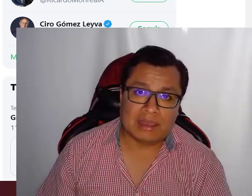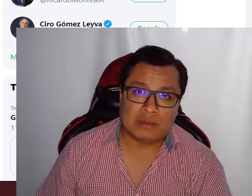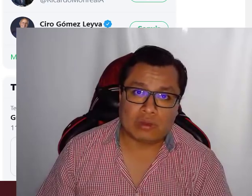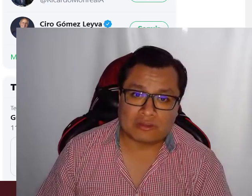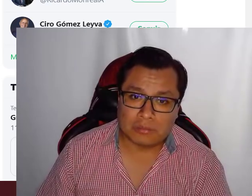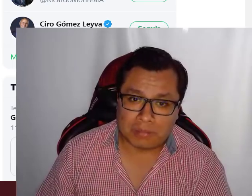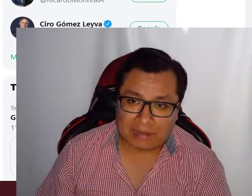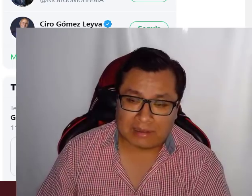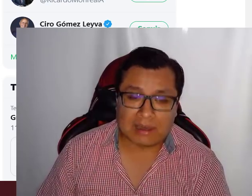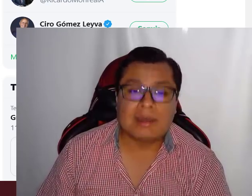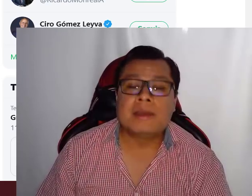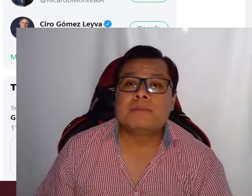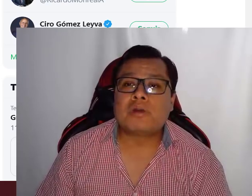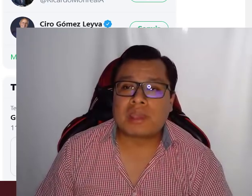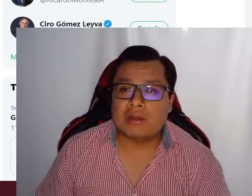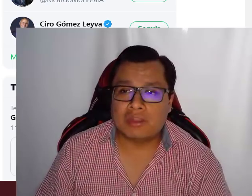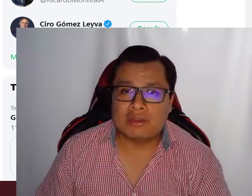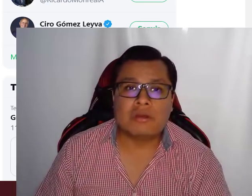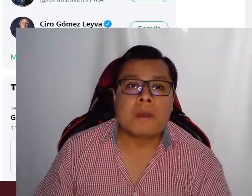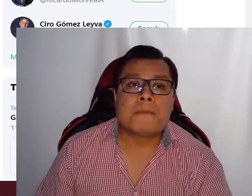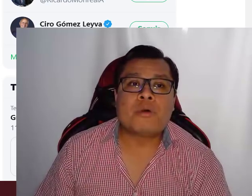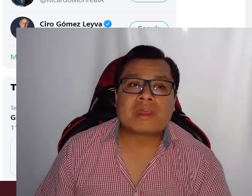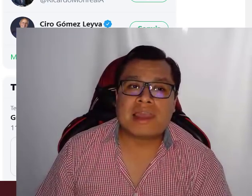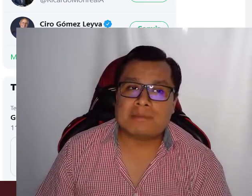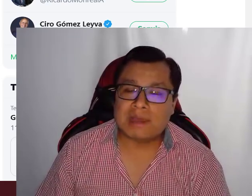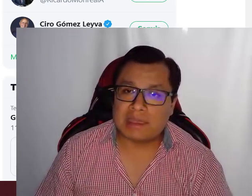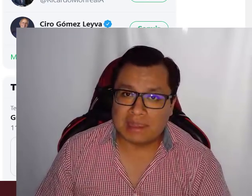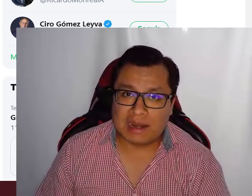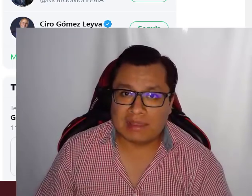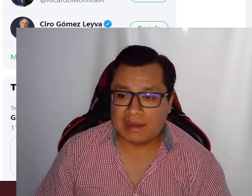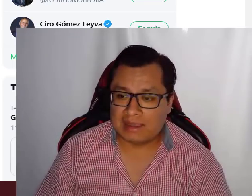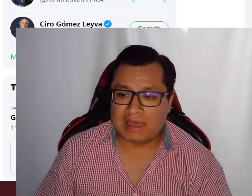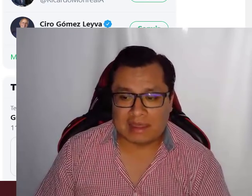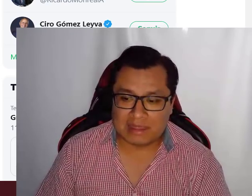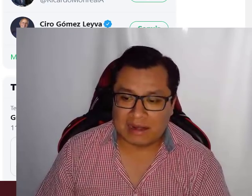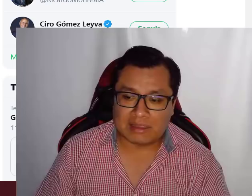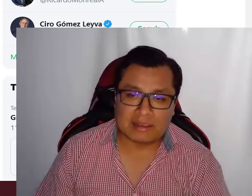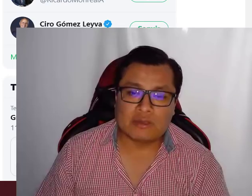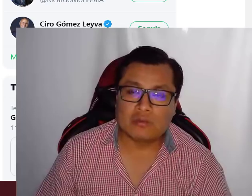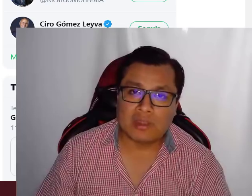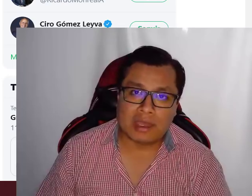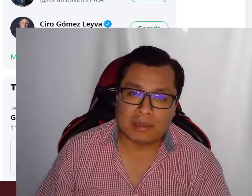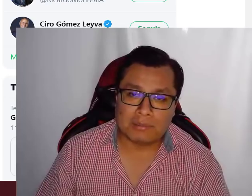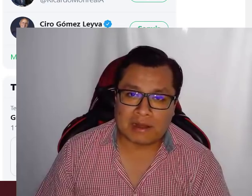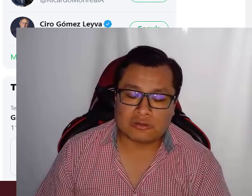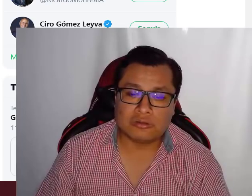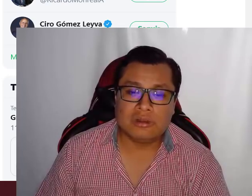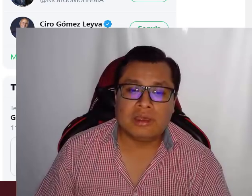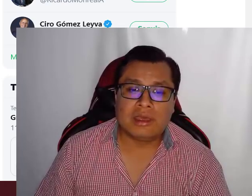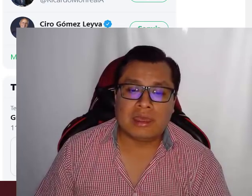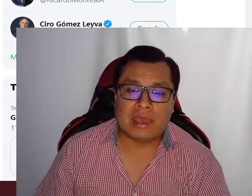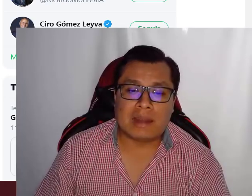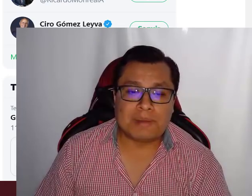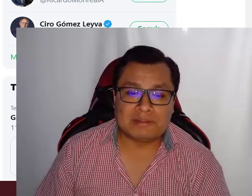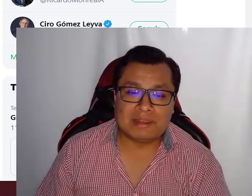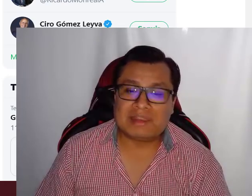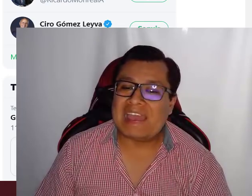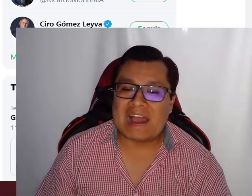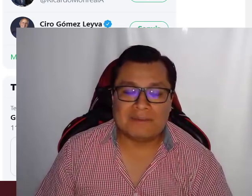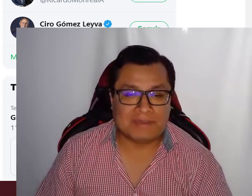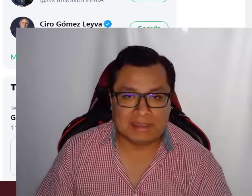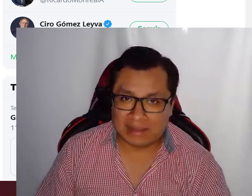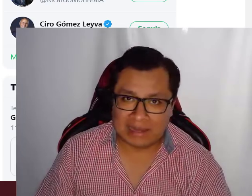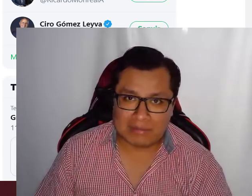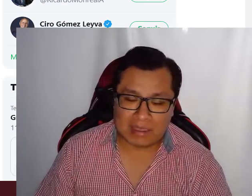es en educación básica. ¿Por qué lo digo? Porque en la mañanera del día de ayer, 31 de marzo, al